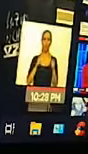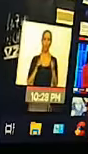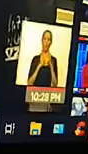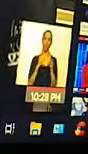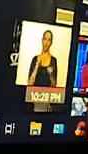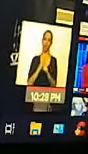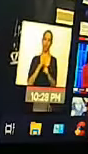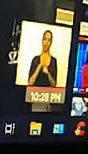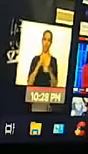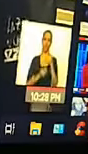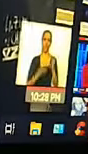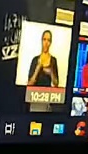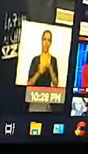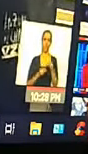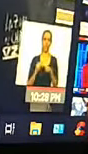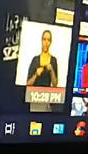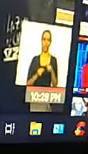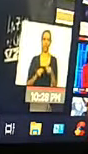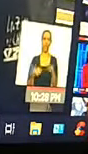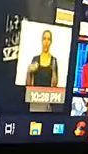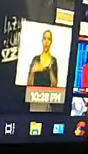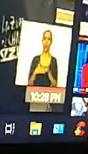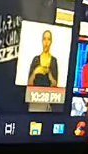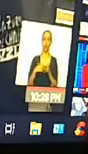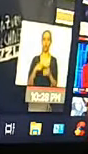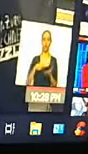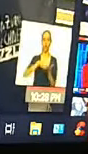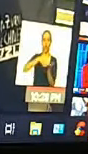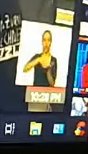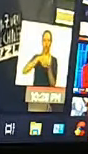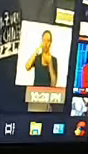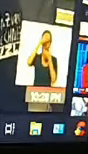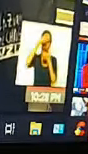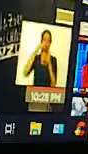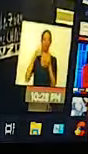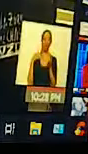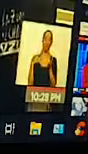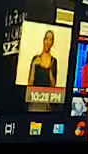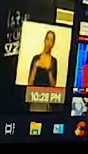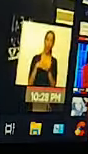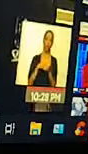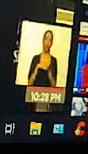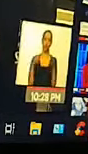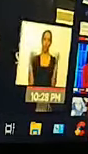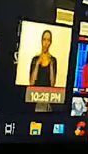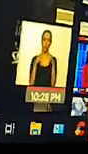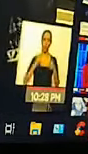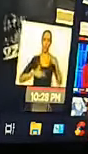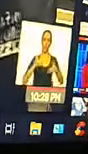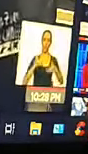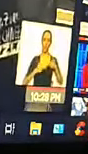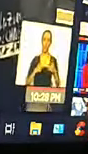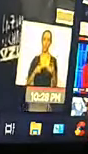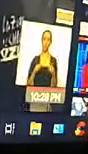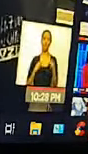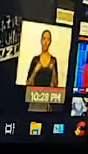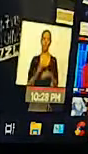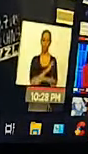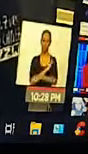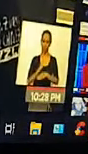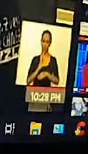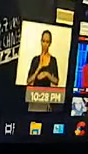viene haciendo en contra de los rastrojos, en contra de las bandas, en contra de los criminales que hacen vida en la frontera, de los que se